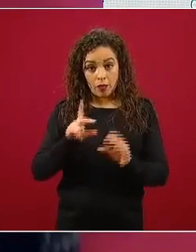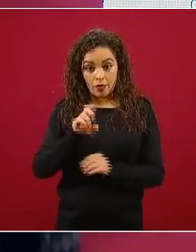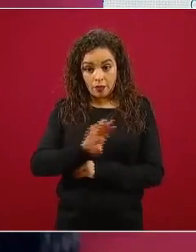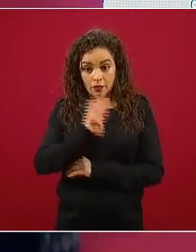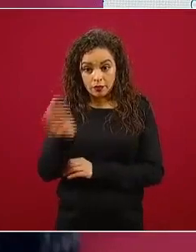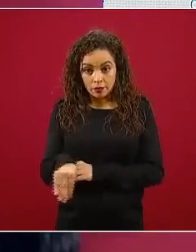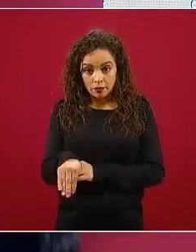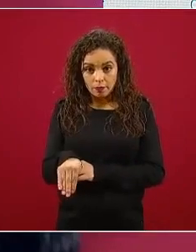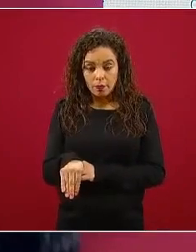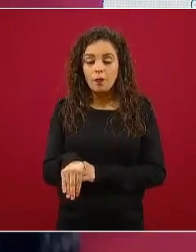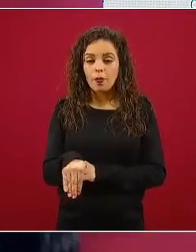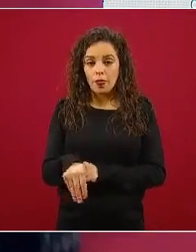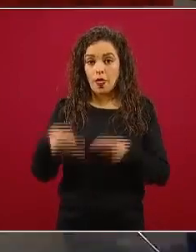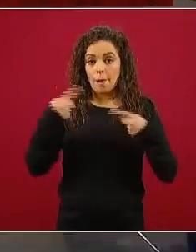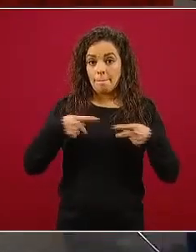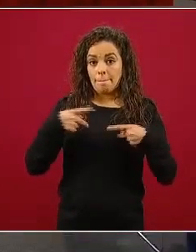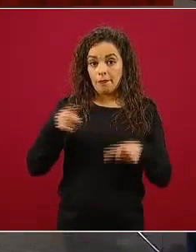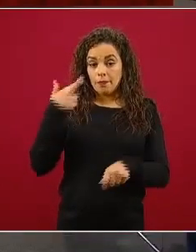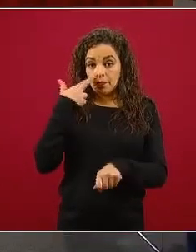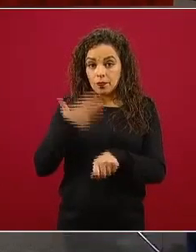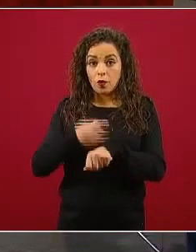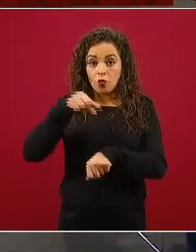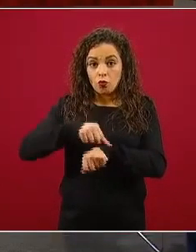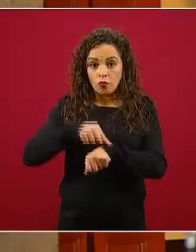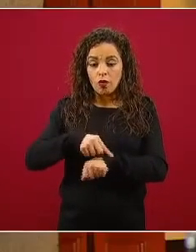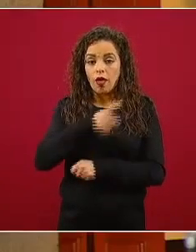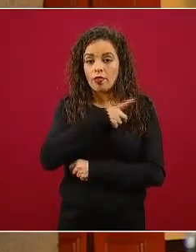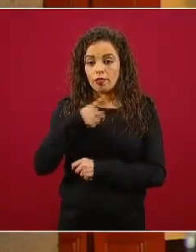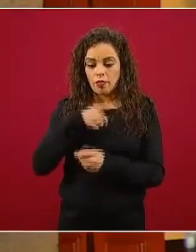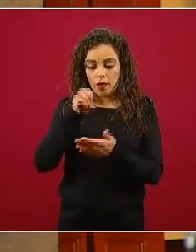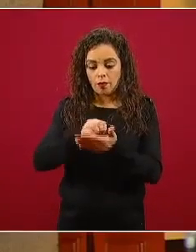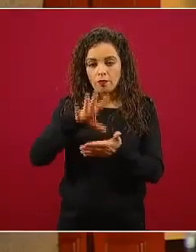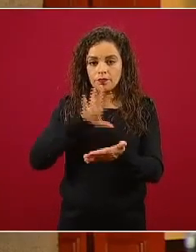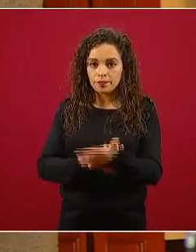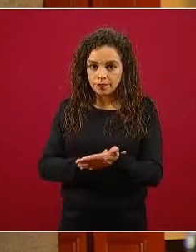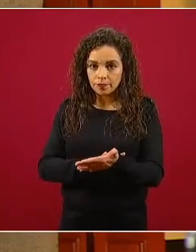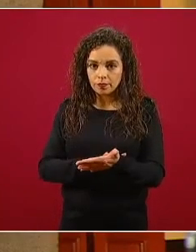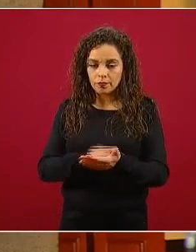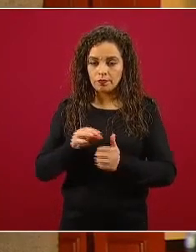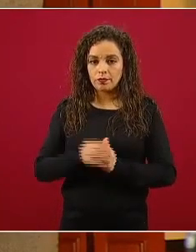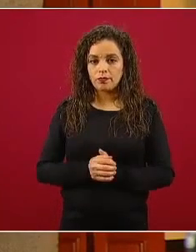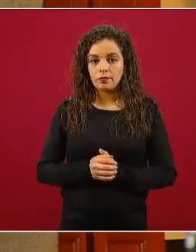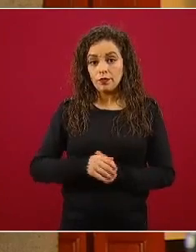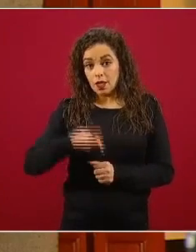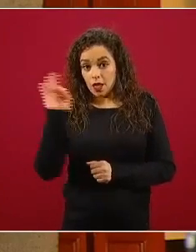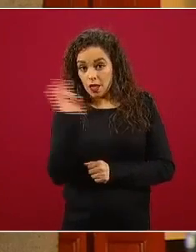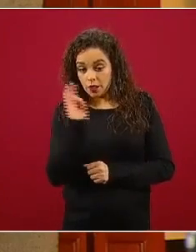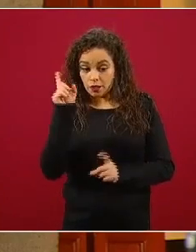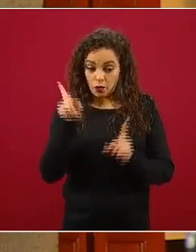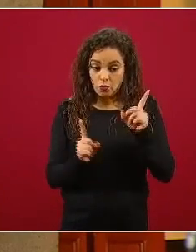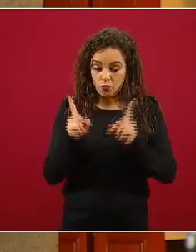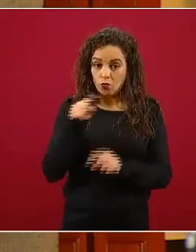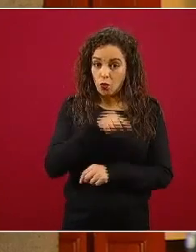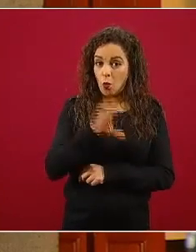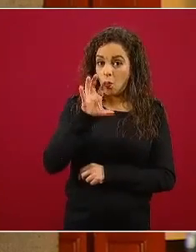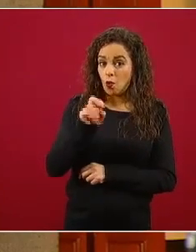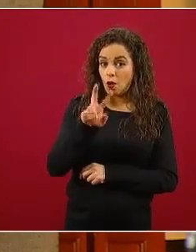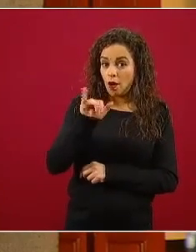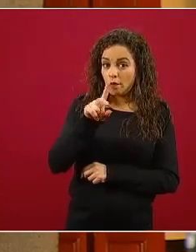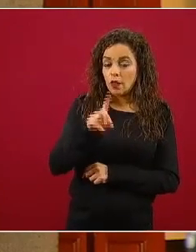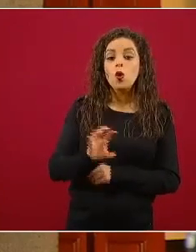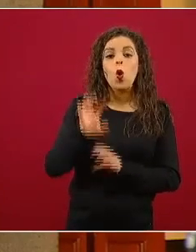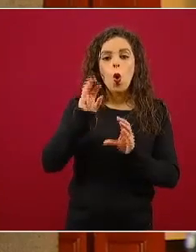certificante ponga como causa básica de la muerte COVID o probable COVID, de acuerdo a la clasificación internacional